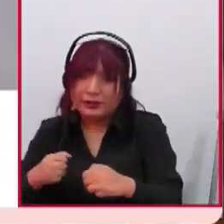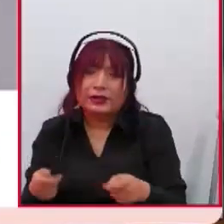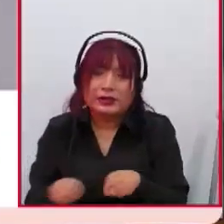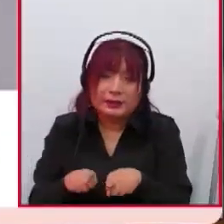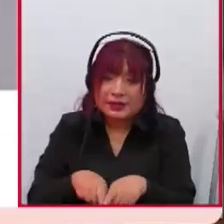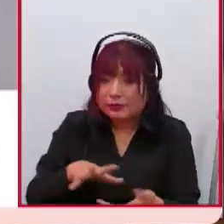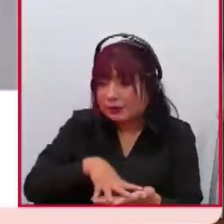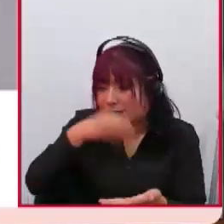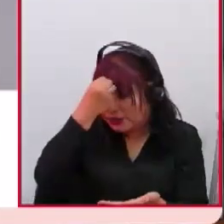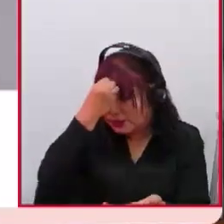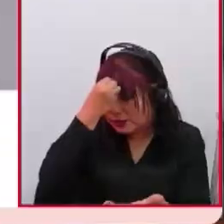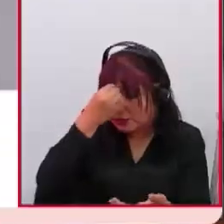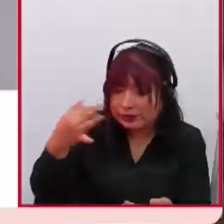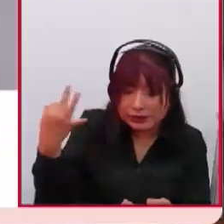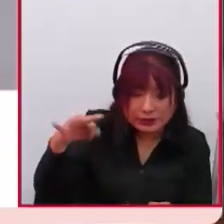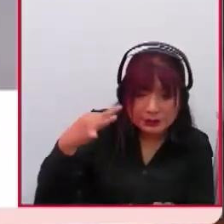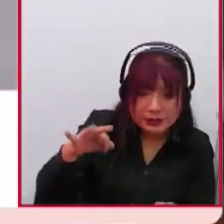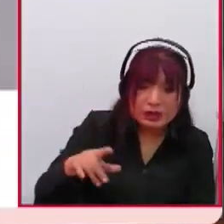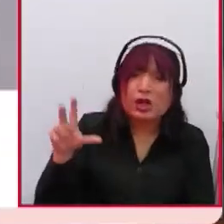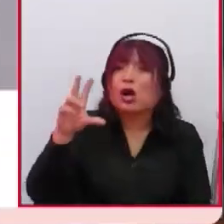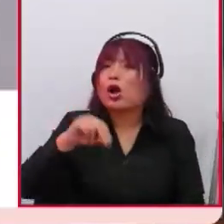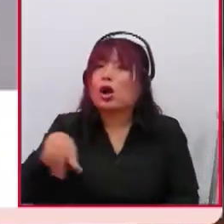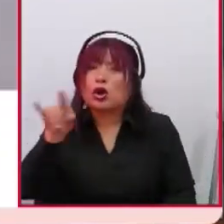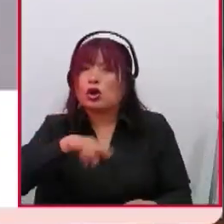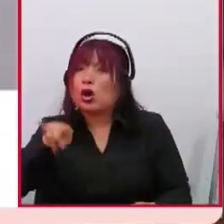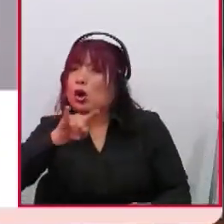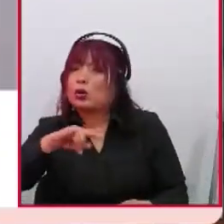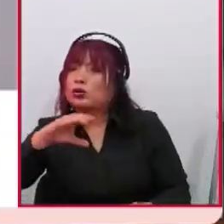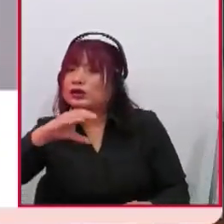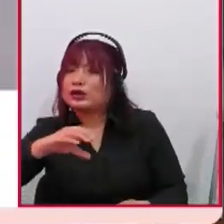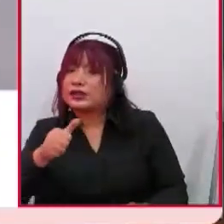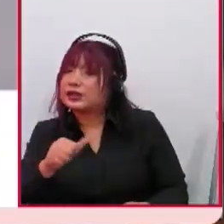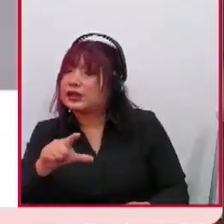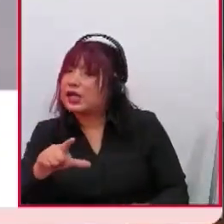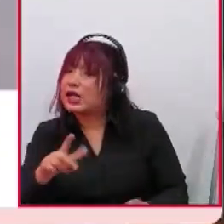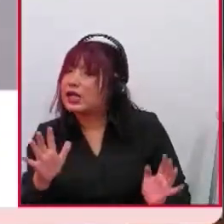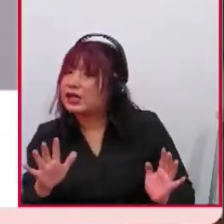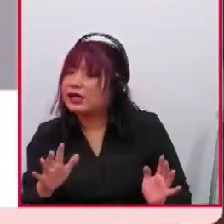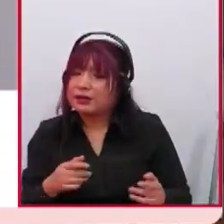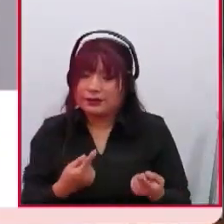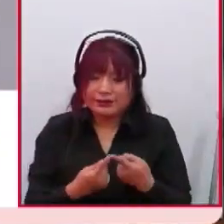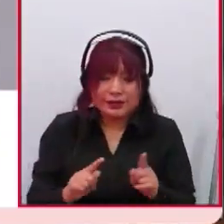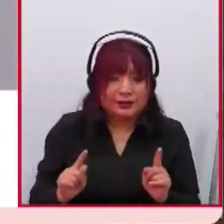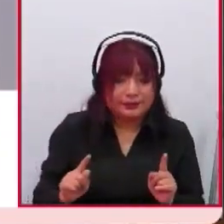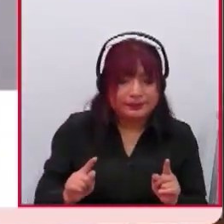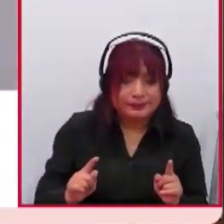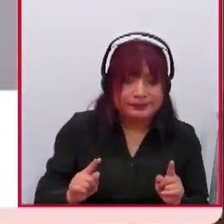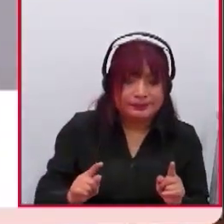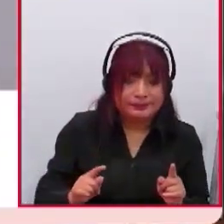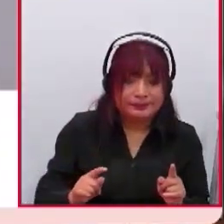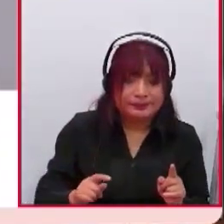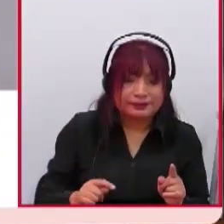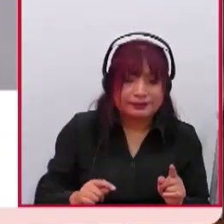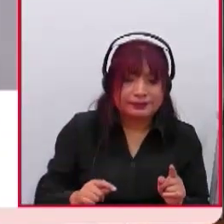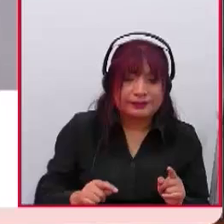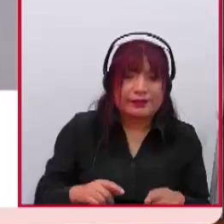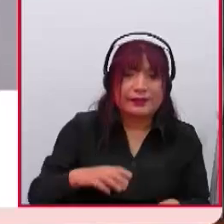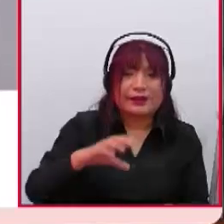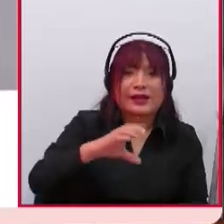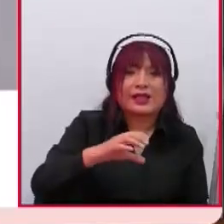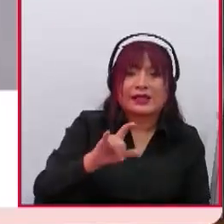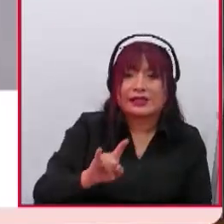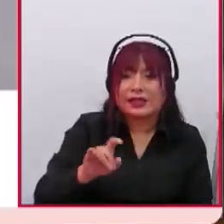Siempre no uses mucha cal. En la planta pero para nosotros no ocurre eso.